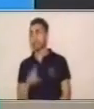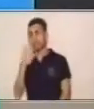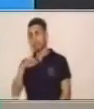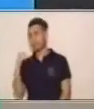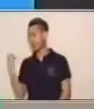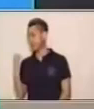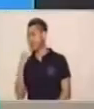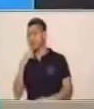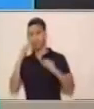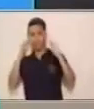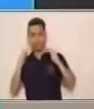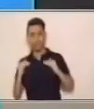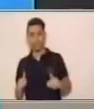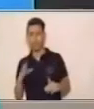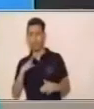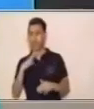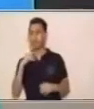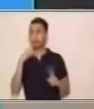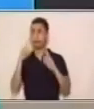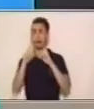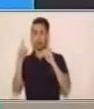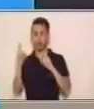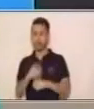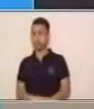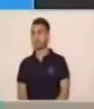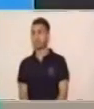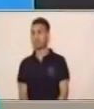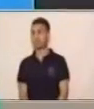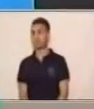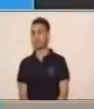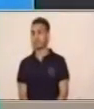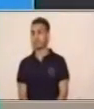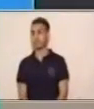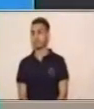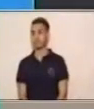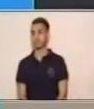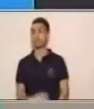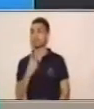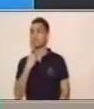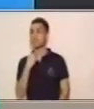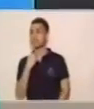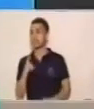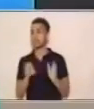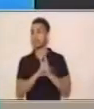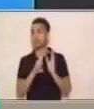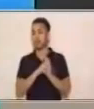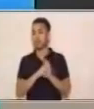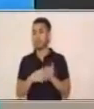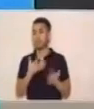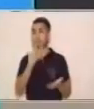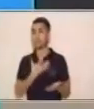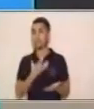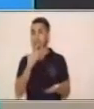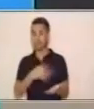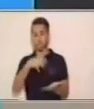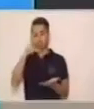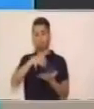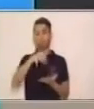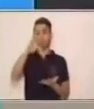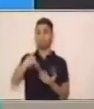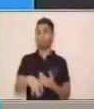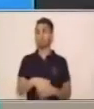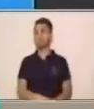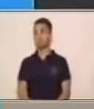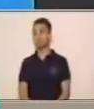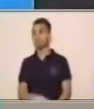preguntitas que nos tiene acá Antonio. Dice, si el sapo salta, por acá